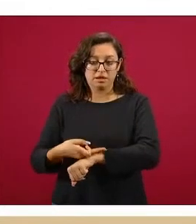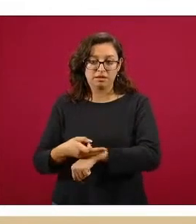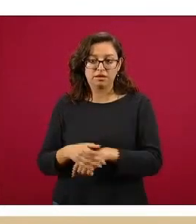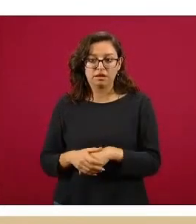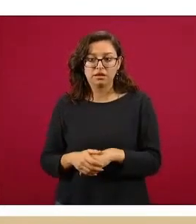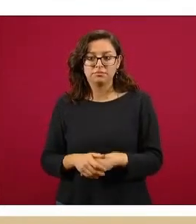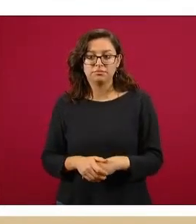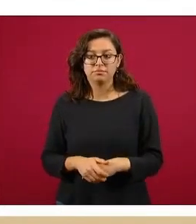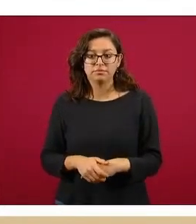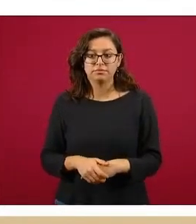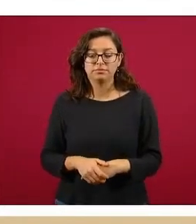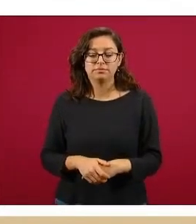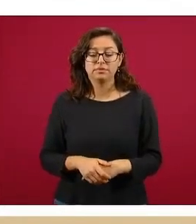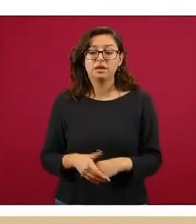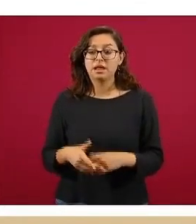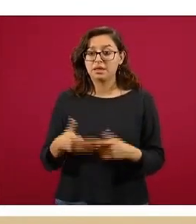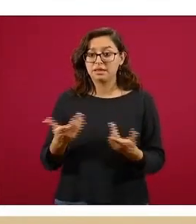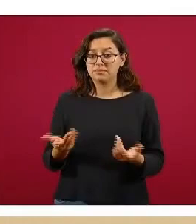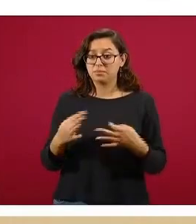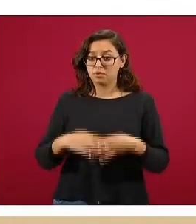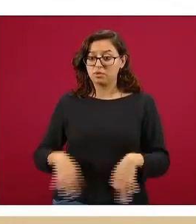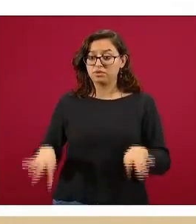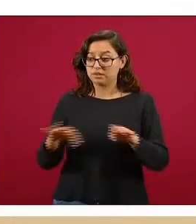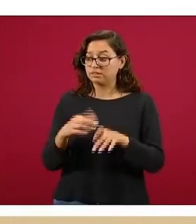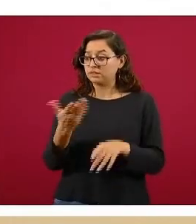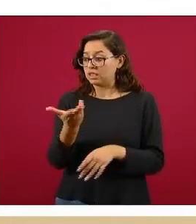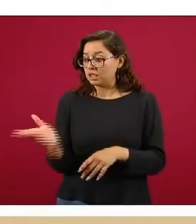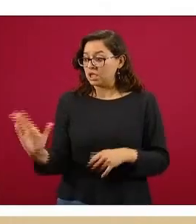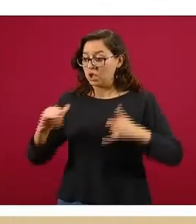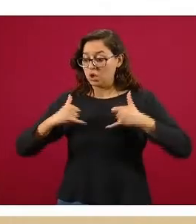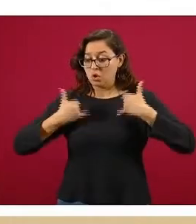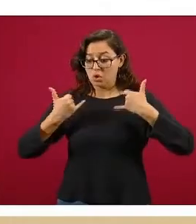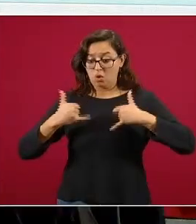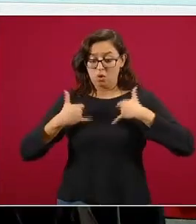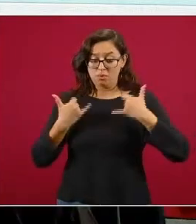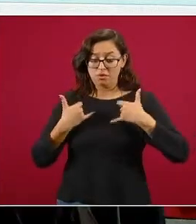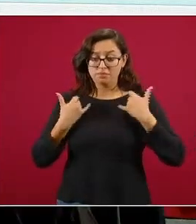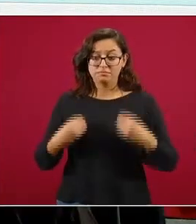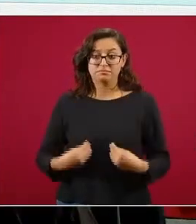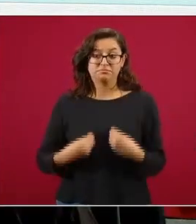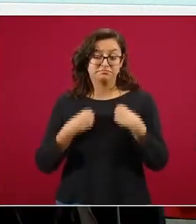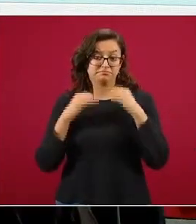componente es buscar el bienestar de las personas jóvenes en México. Siguiente, por favor.